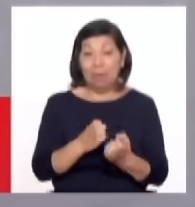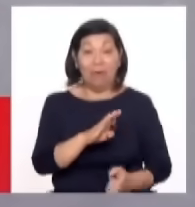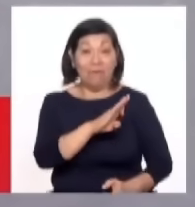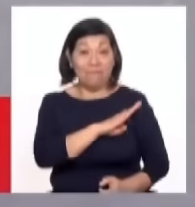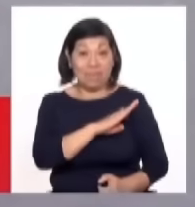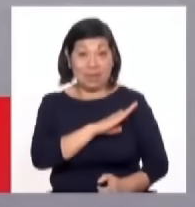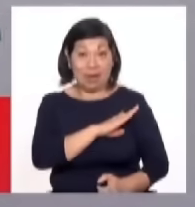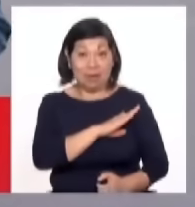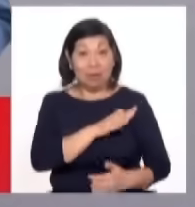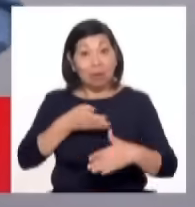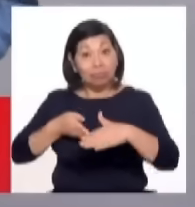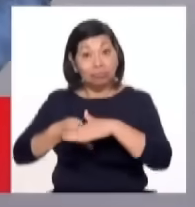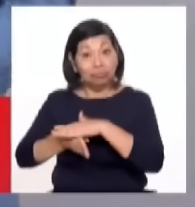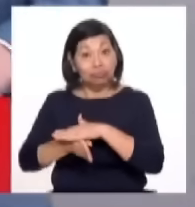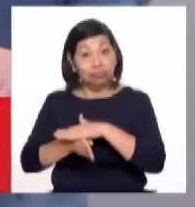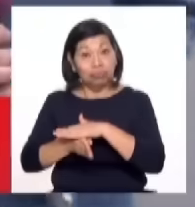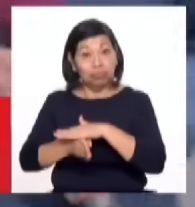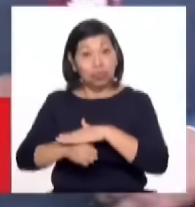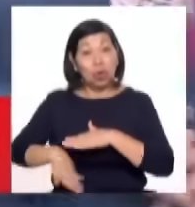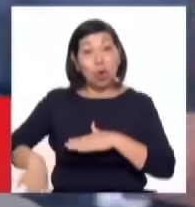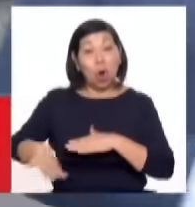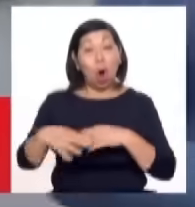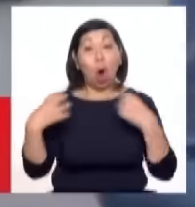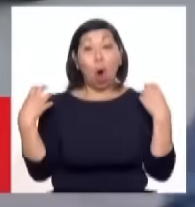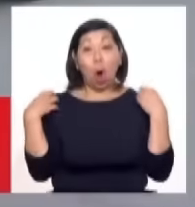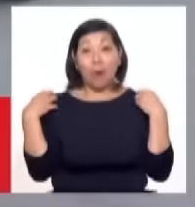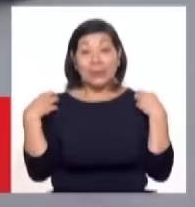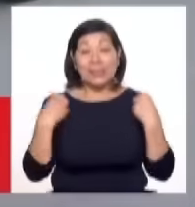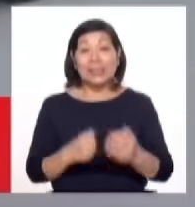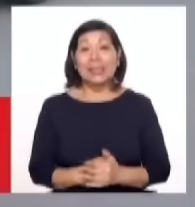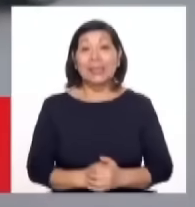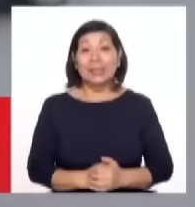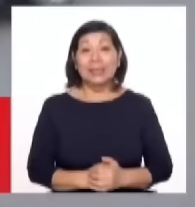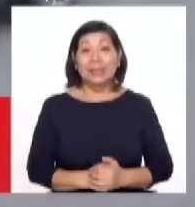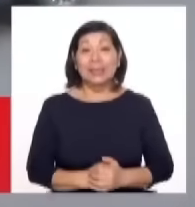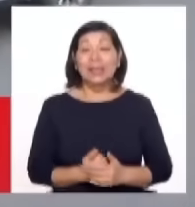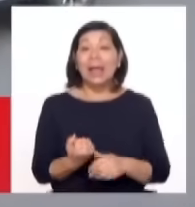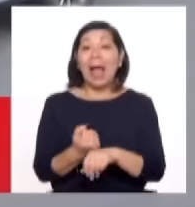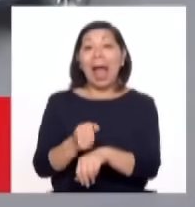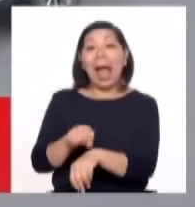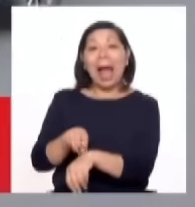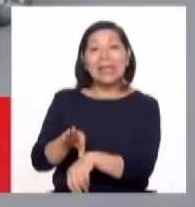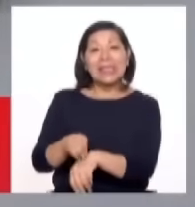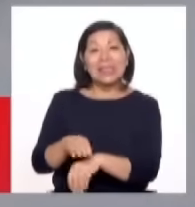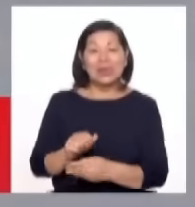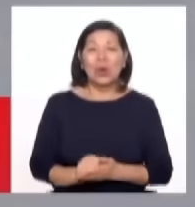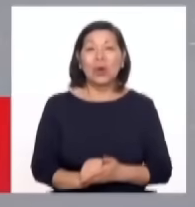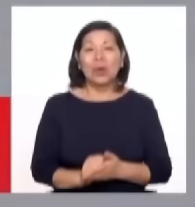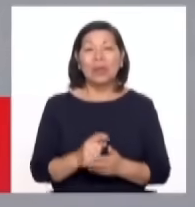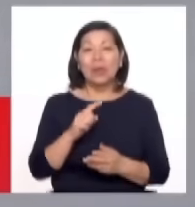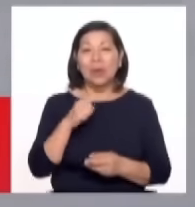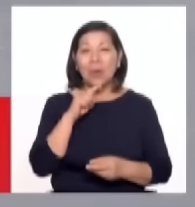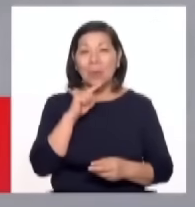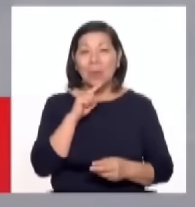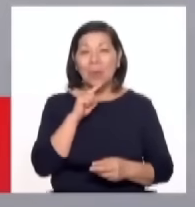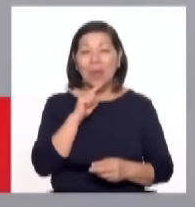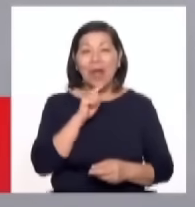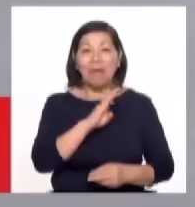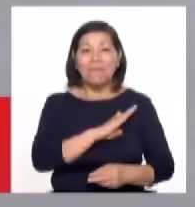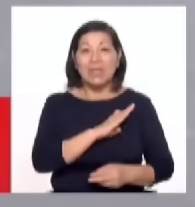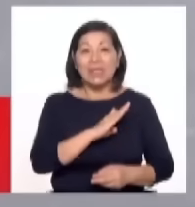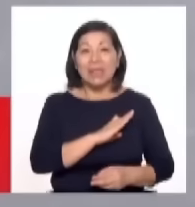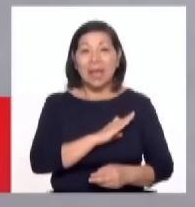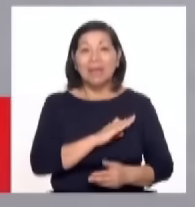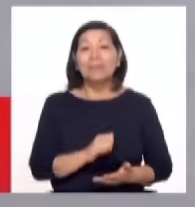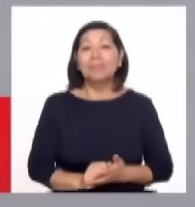fiscales está allanando las oficinas del asesor de la fiscal de la Nación, oficina